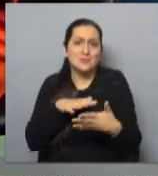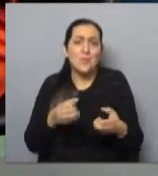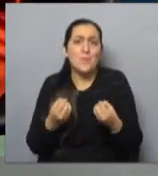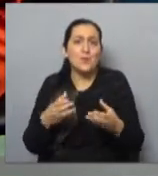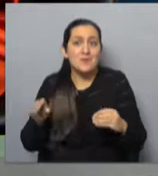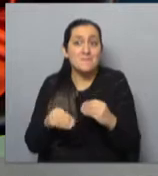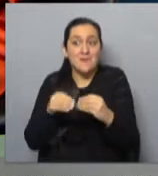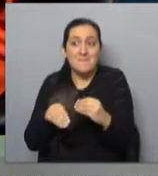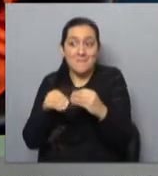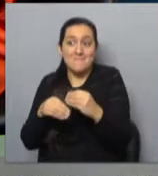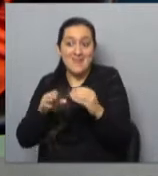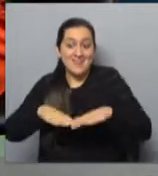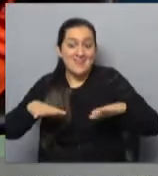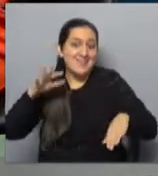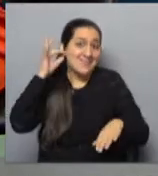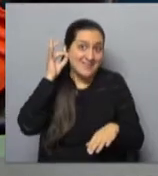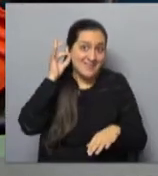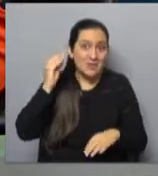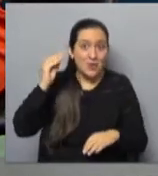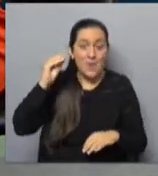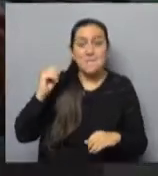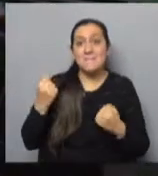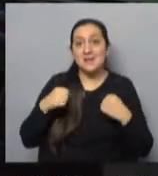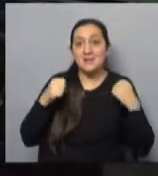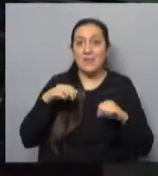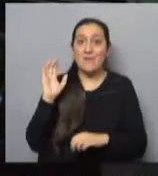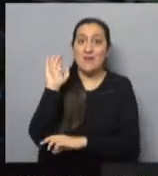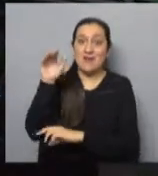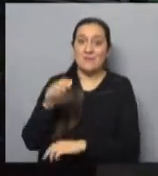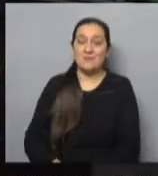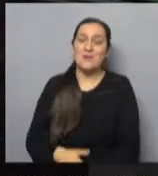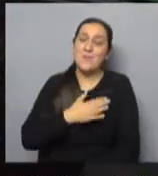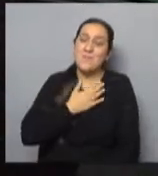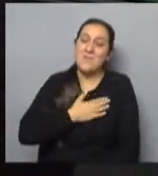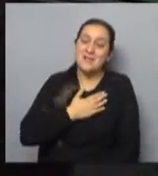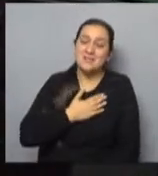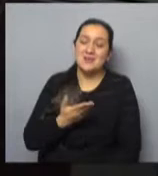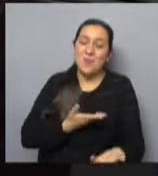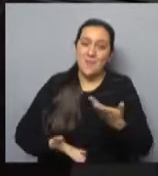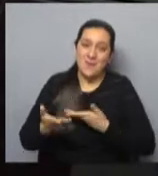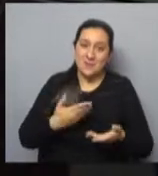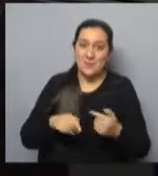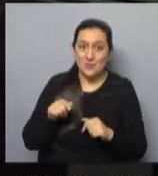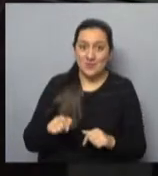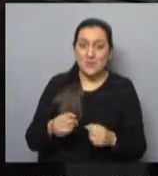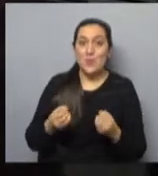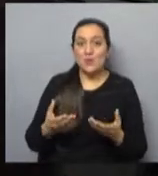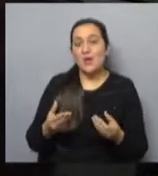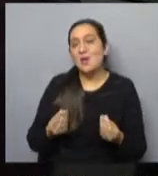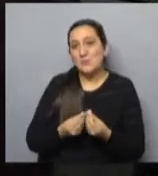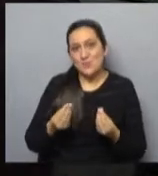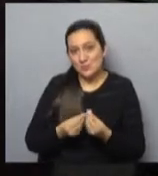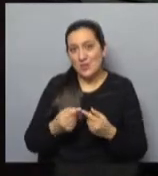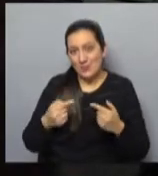más niñas más jóvenes más mujeres practicando básquet bienvenidos a la sede estar con ustedes y hay muchos factores